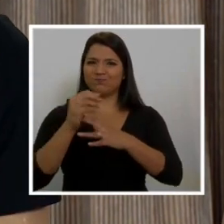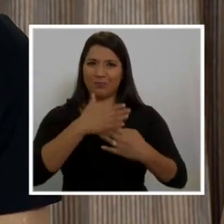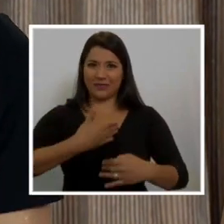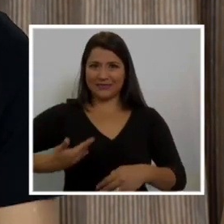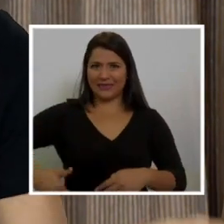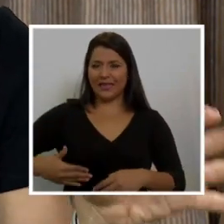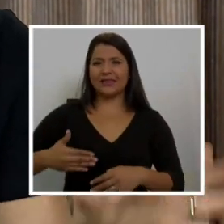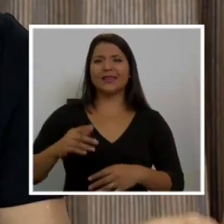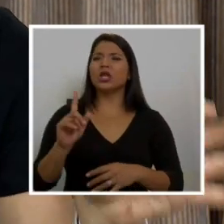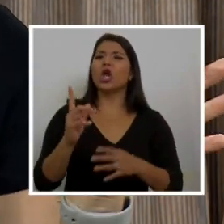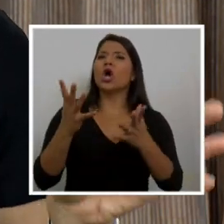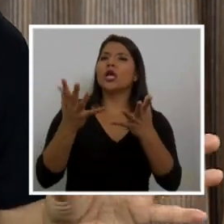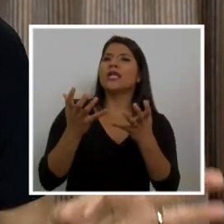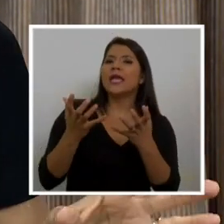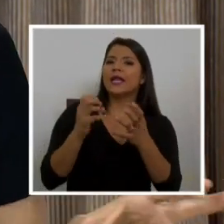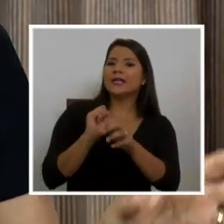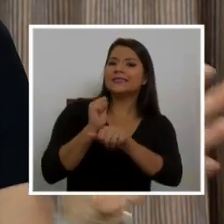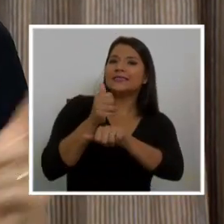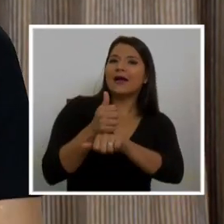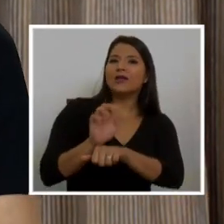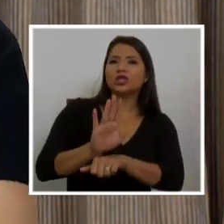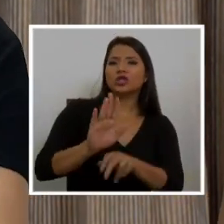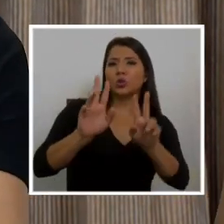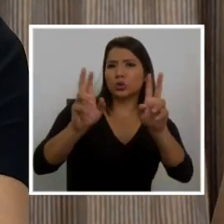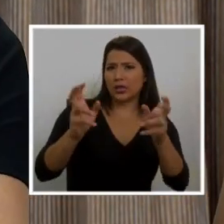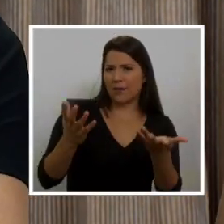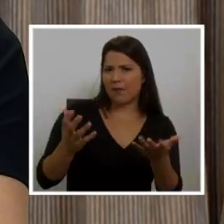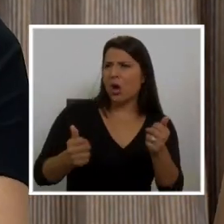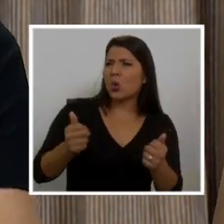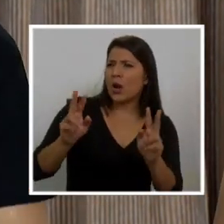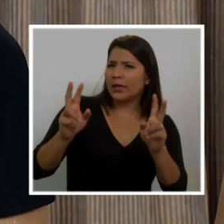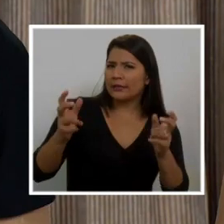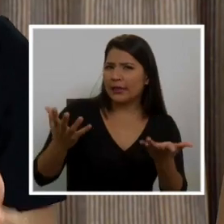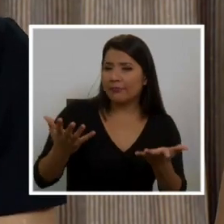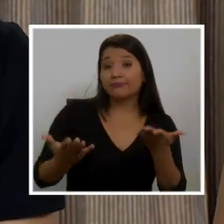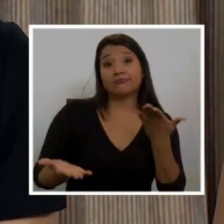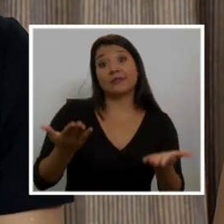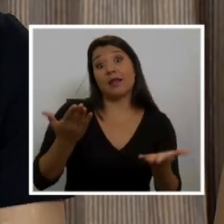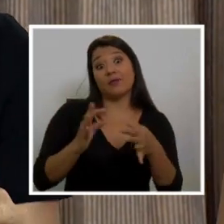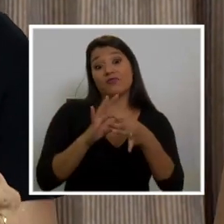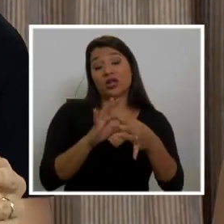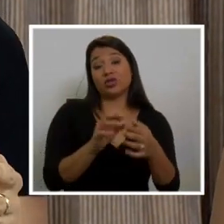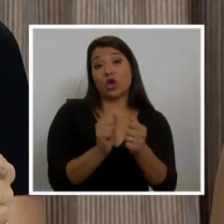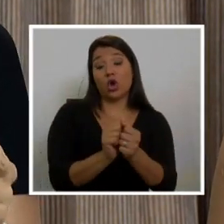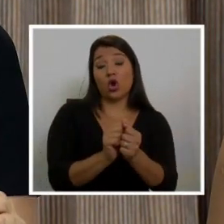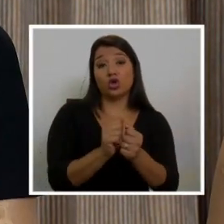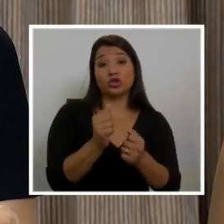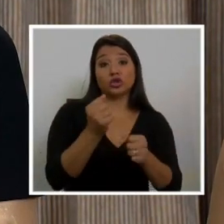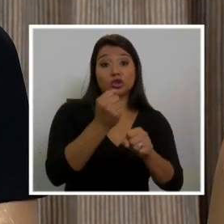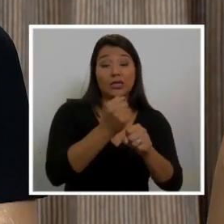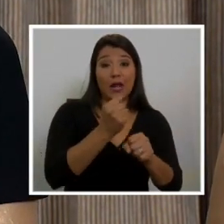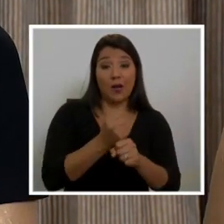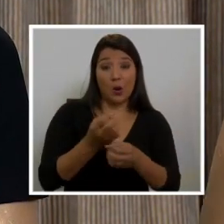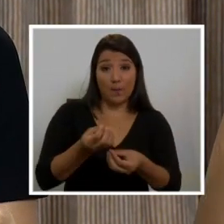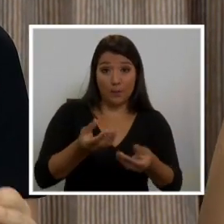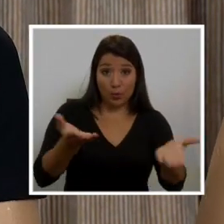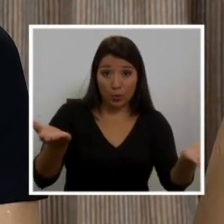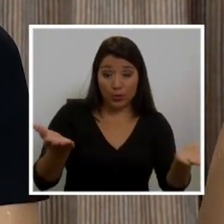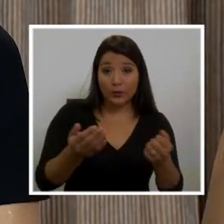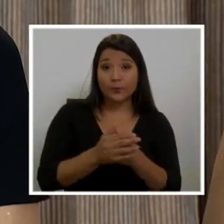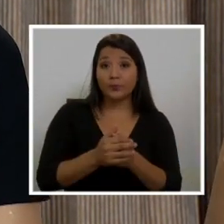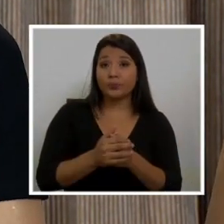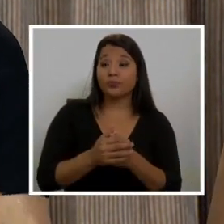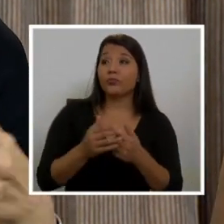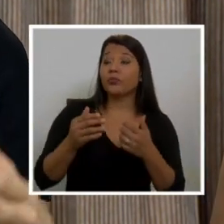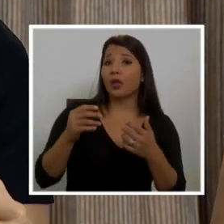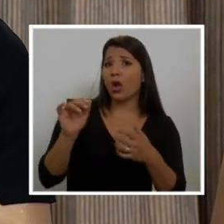son sus temas? Serán los del sector público, como dijo la presidenta todavía hasta ahora de la Asamblea Legislativa, doña